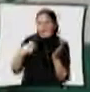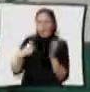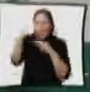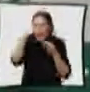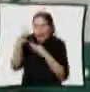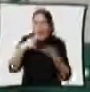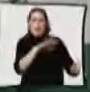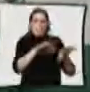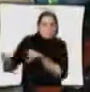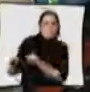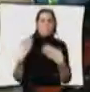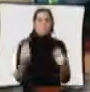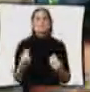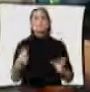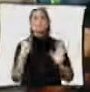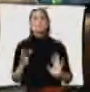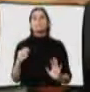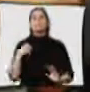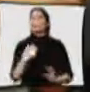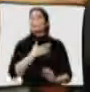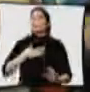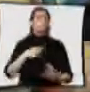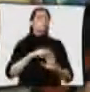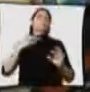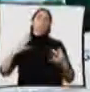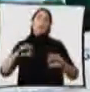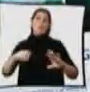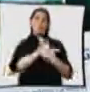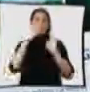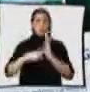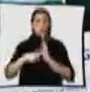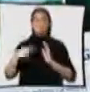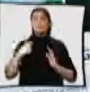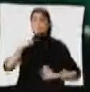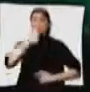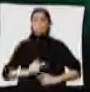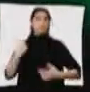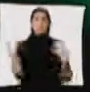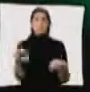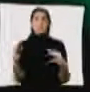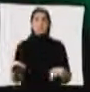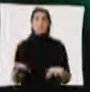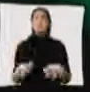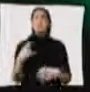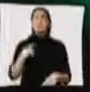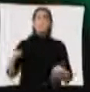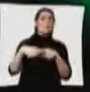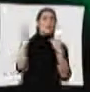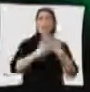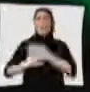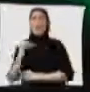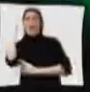súper apretada y no parar. Y yo creo que es la plena normalización, es decir, somos personas. Y da igual que